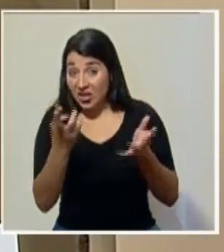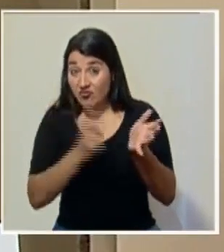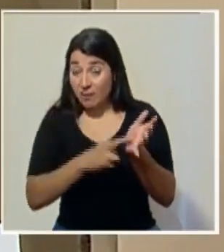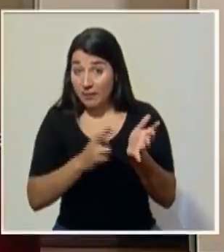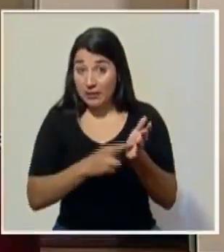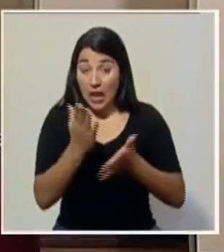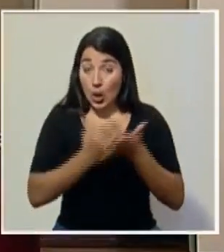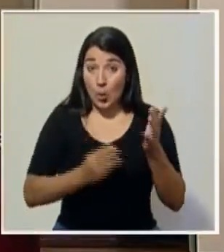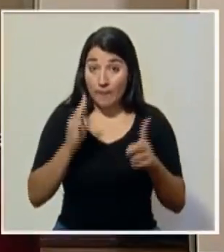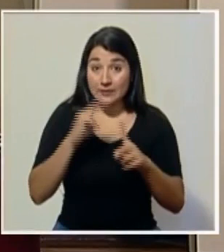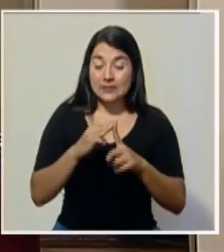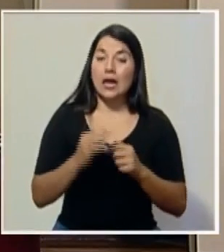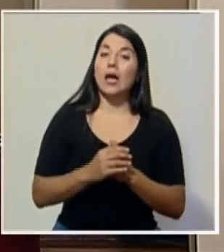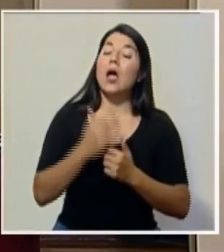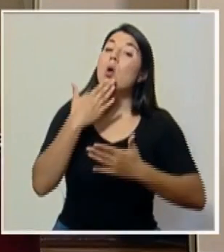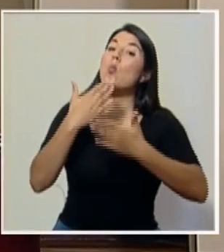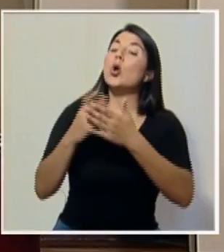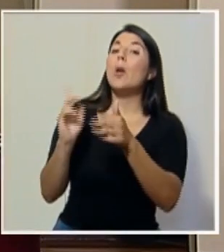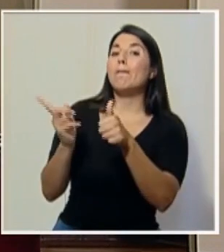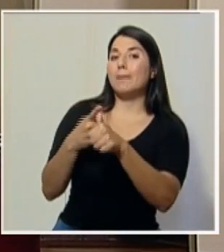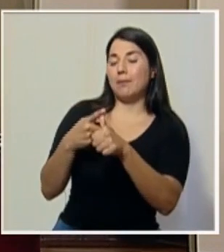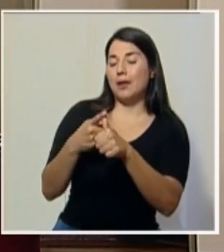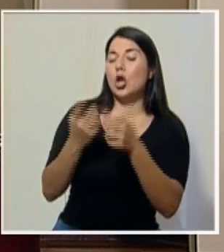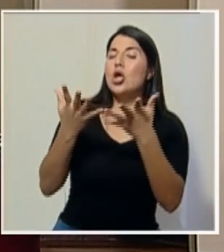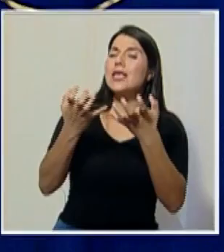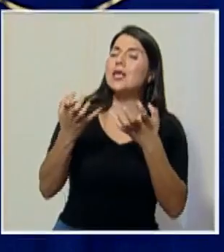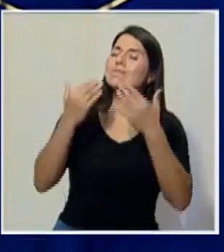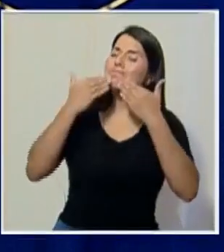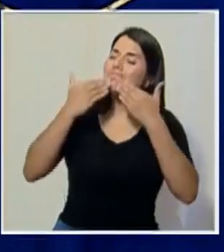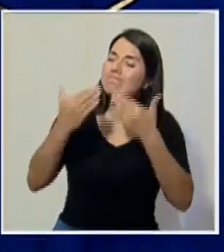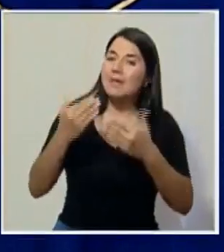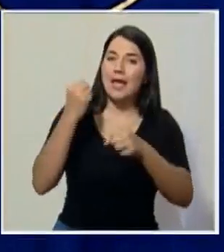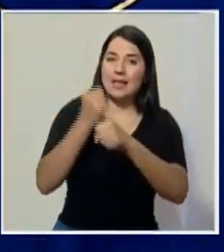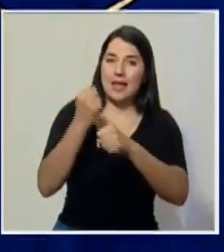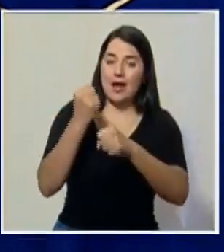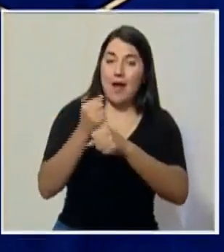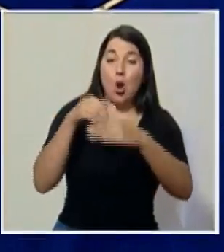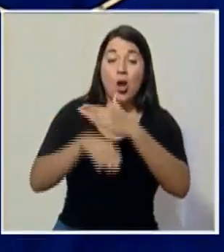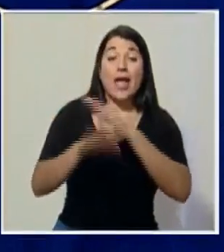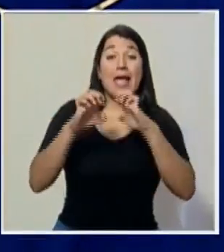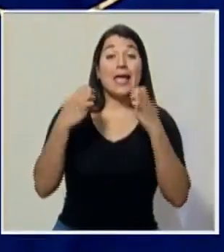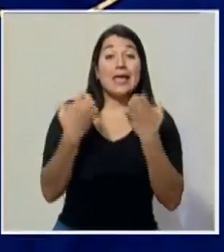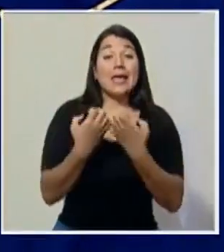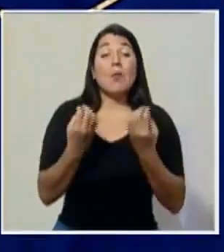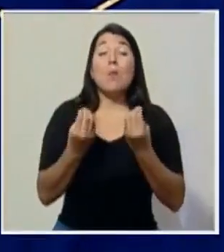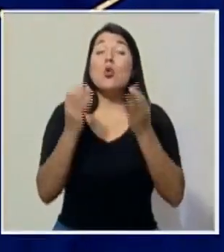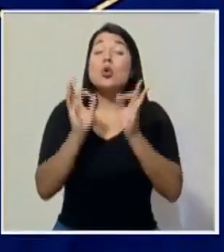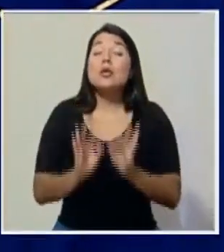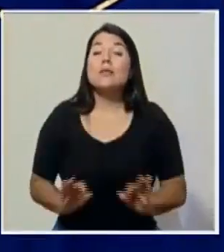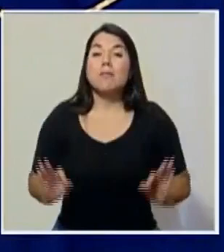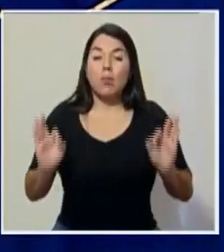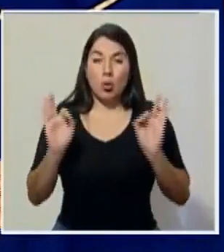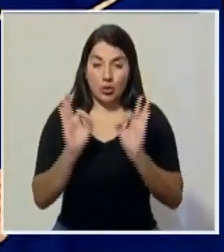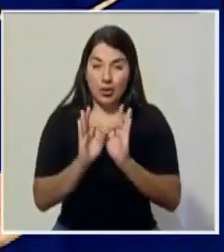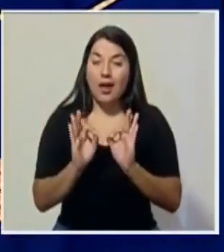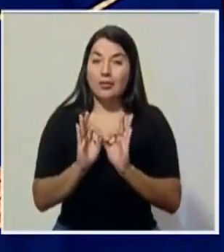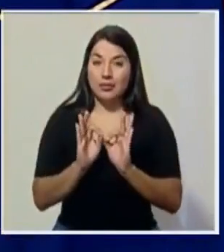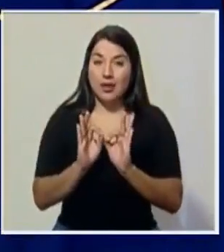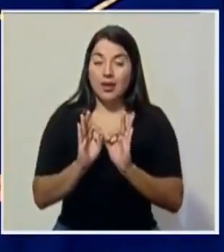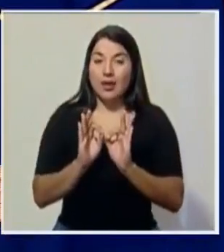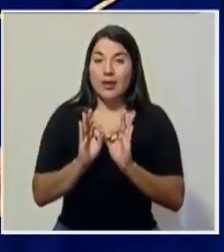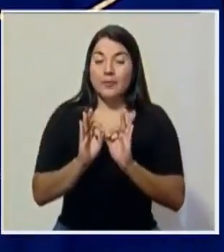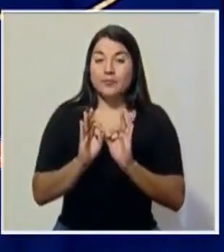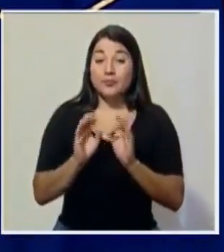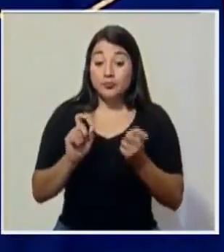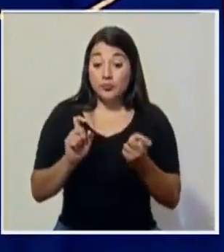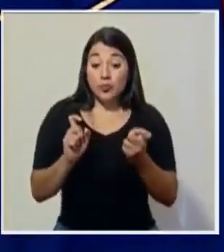Vicky, por favor. Bueno, primero que nada, agradecer el trabajo en equipo. Eso es muy importante. digamos, la amplitud de